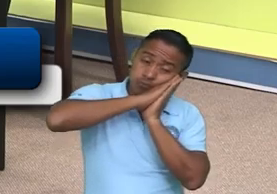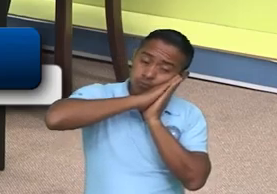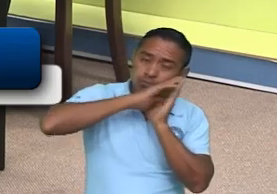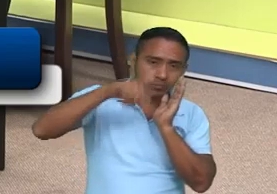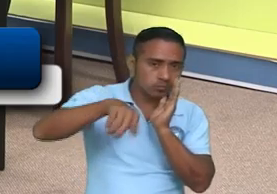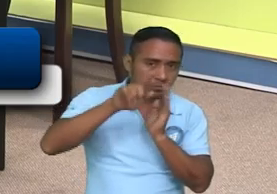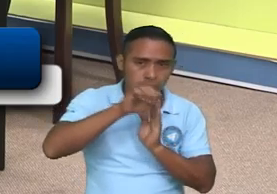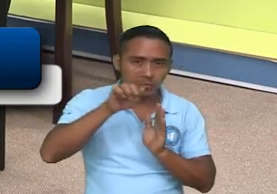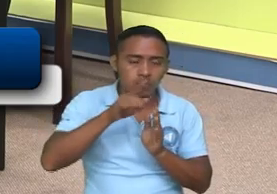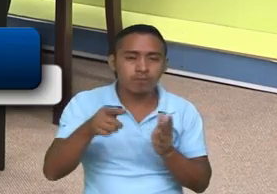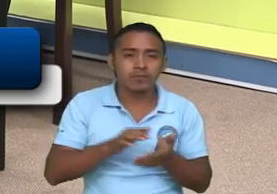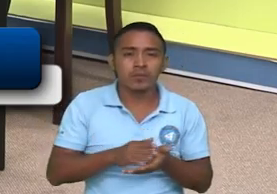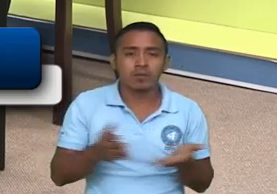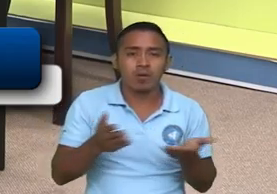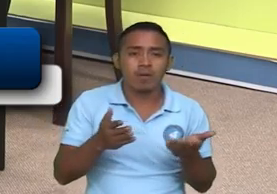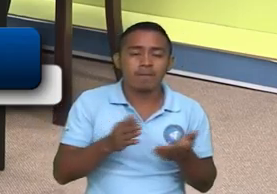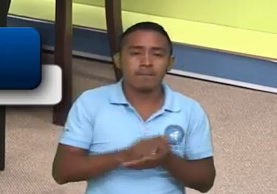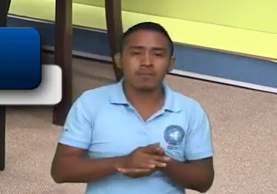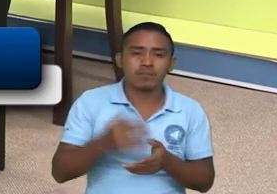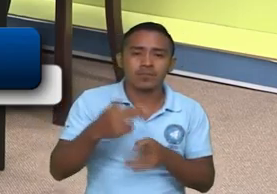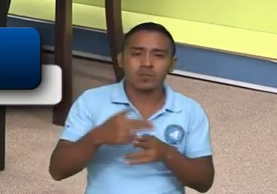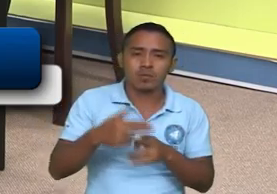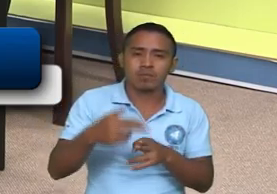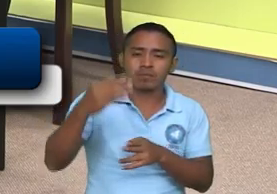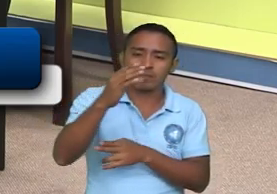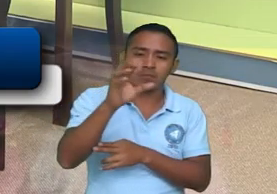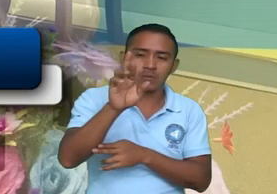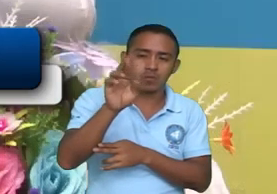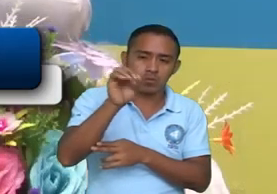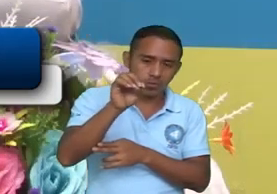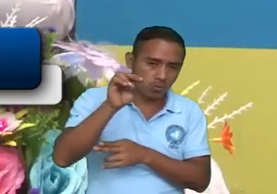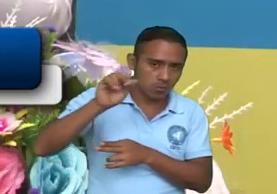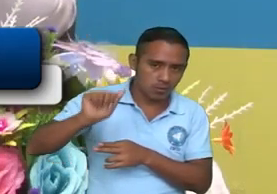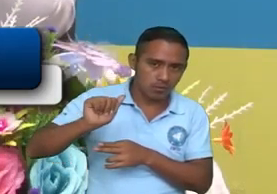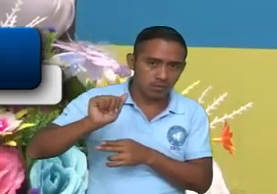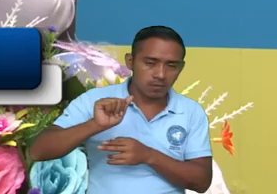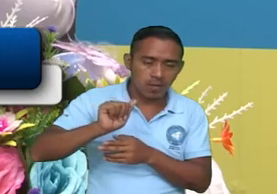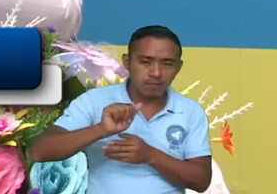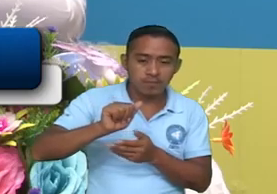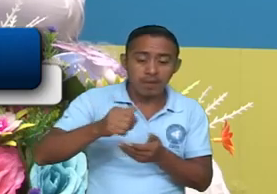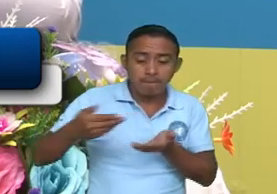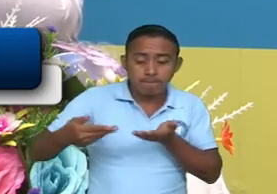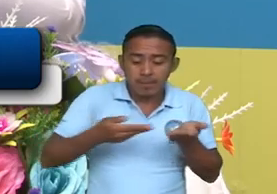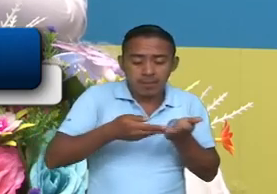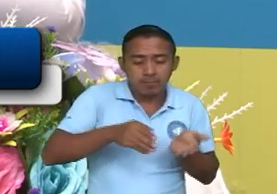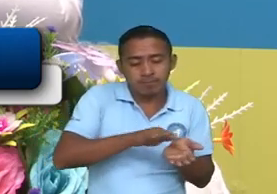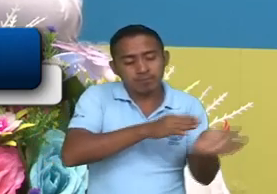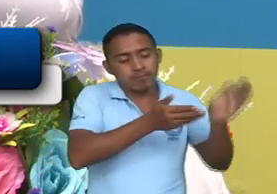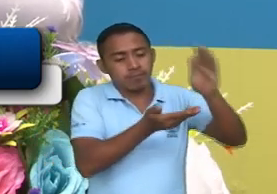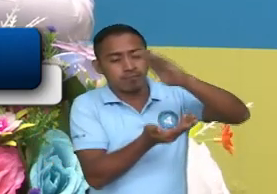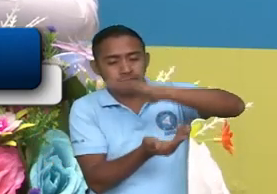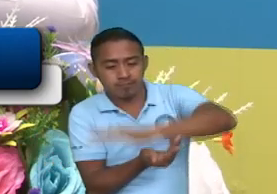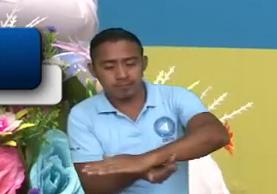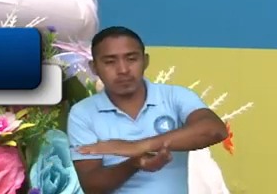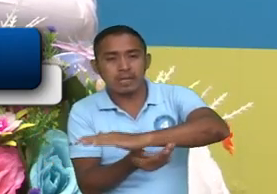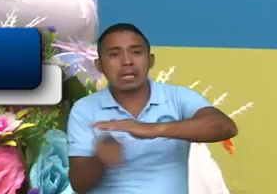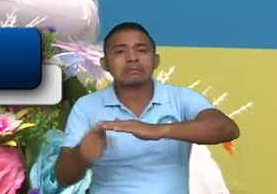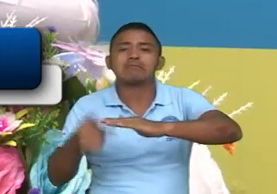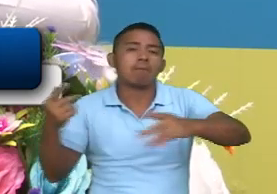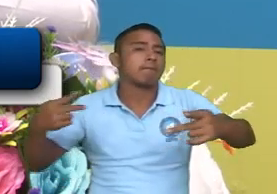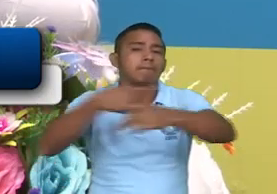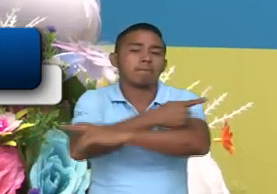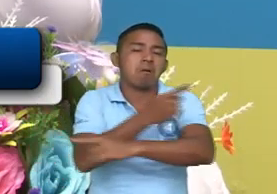dormir influye mucho en el riesgo de muerte súbita del lactante. Hay una posición que es totalmente incorrecta, que no se permite que